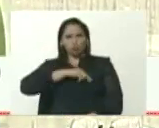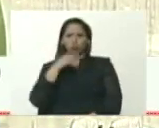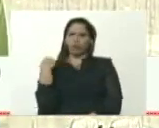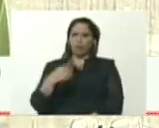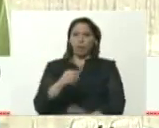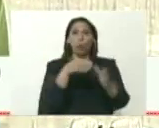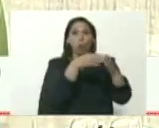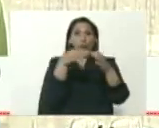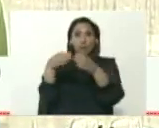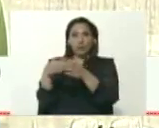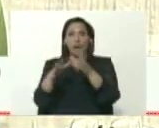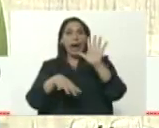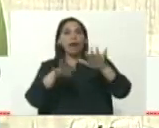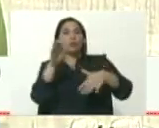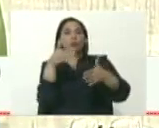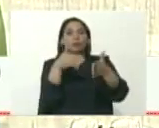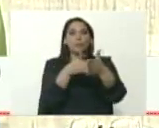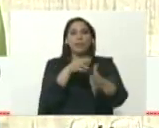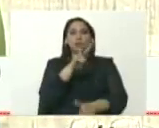organizado